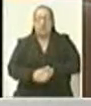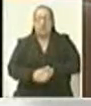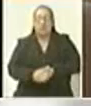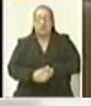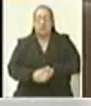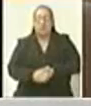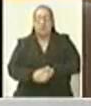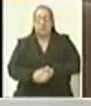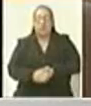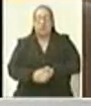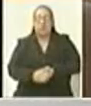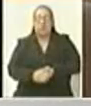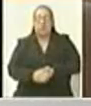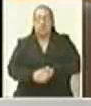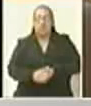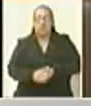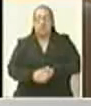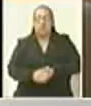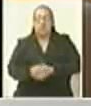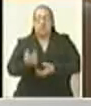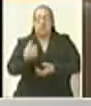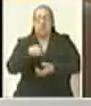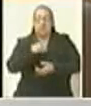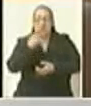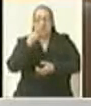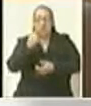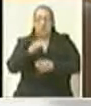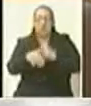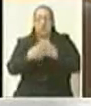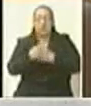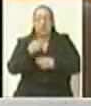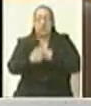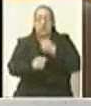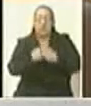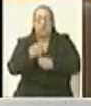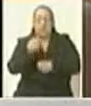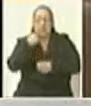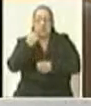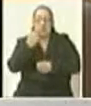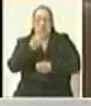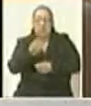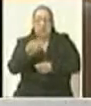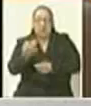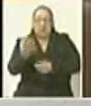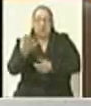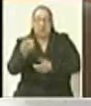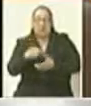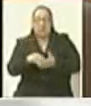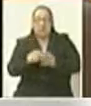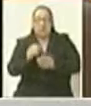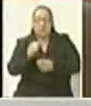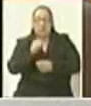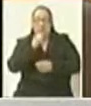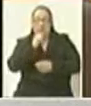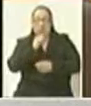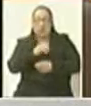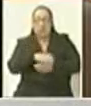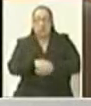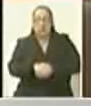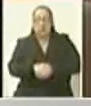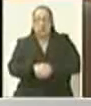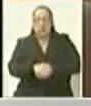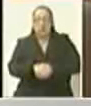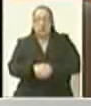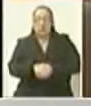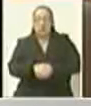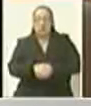esta institución, donde vemos que año a año hay voces que pretenden privatizar a esta importante